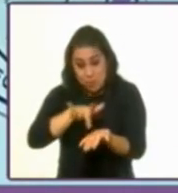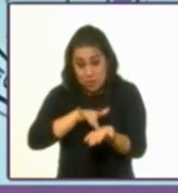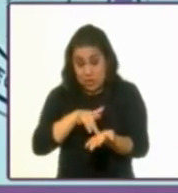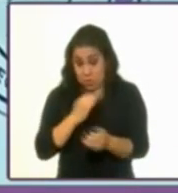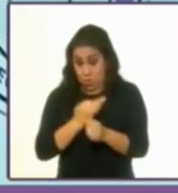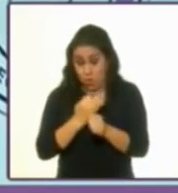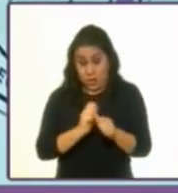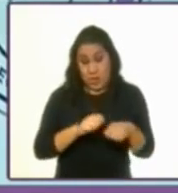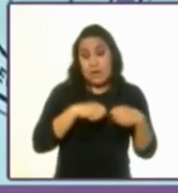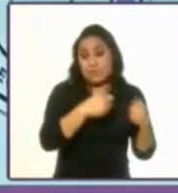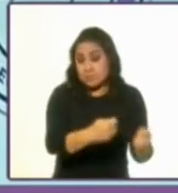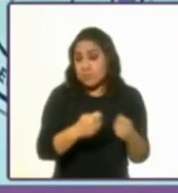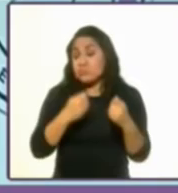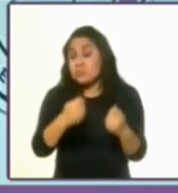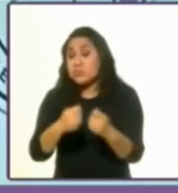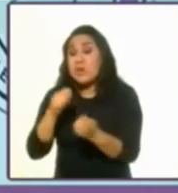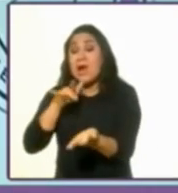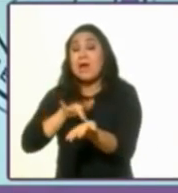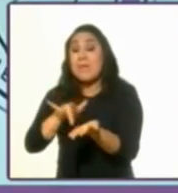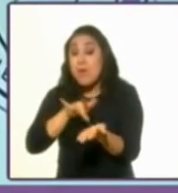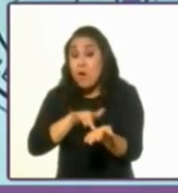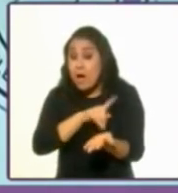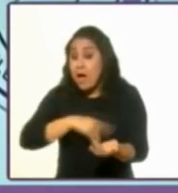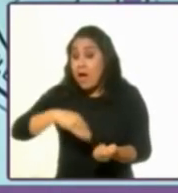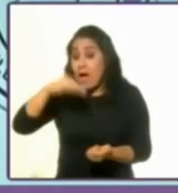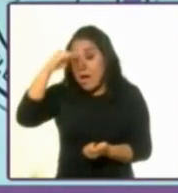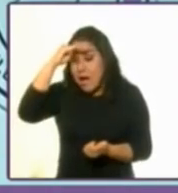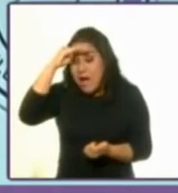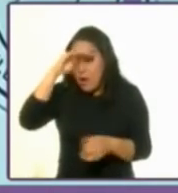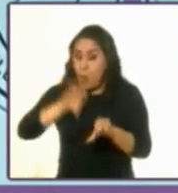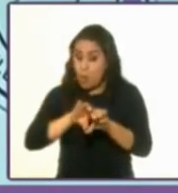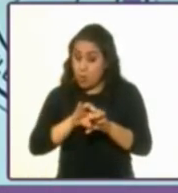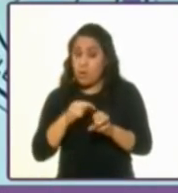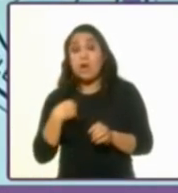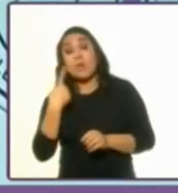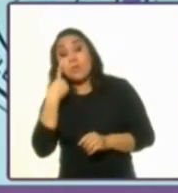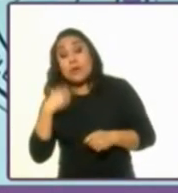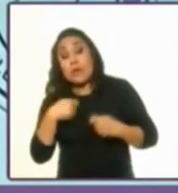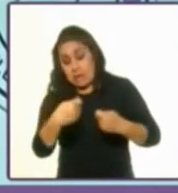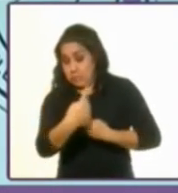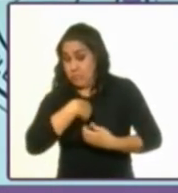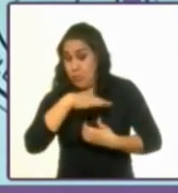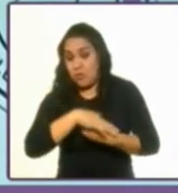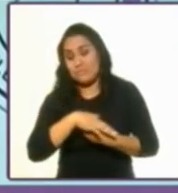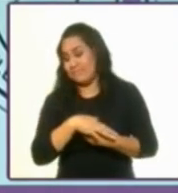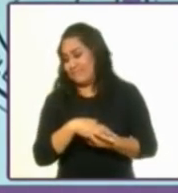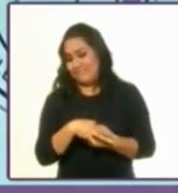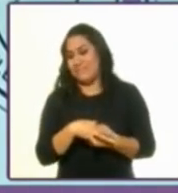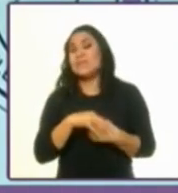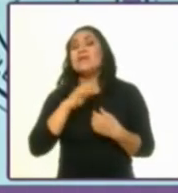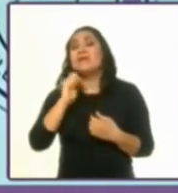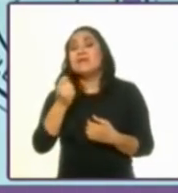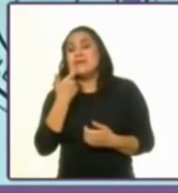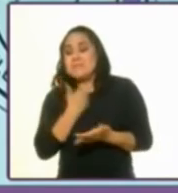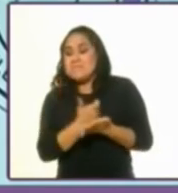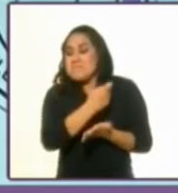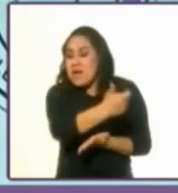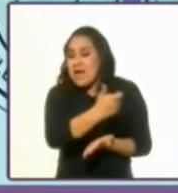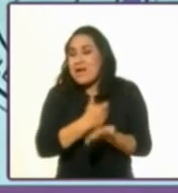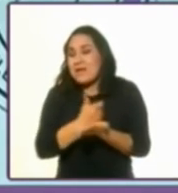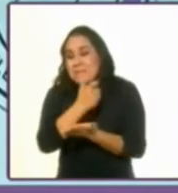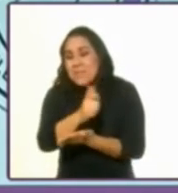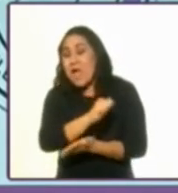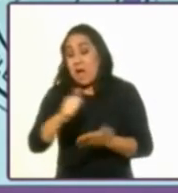no tiene que ser con fines de cooptar el voto las transferencias de dinero de manera